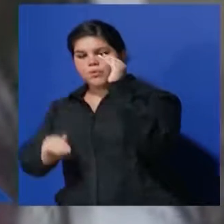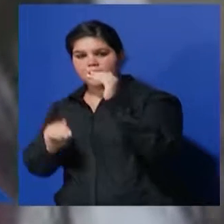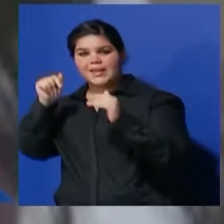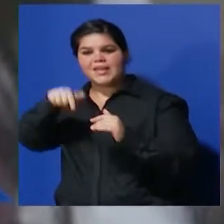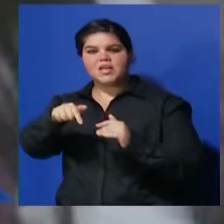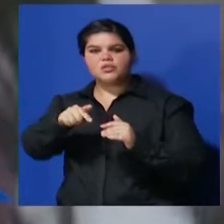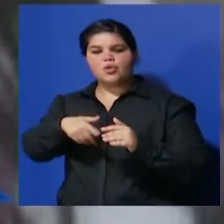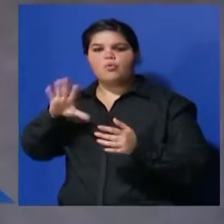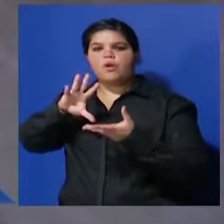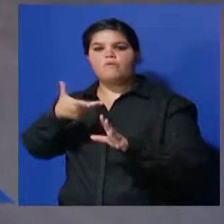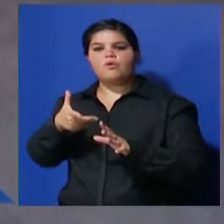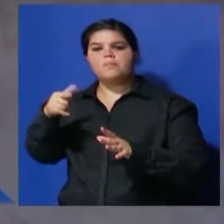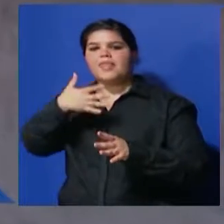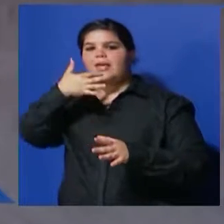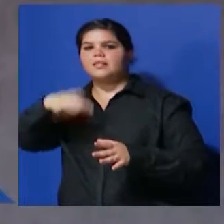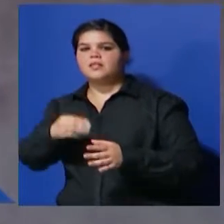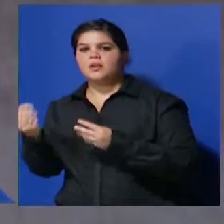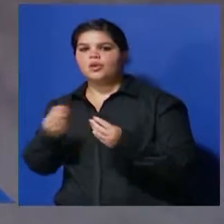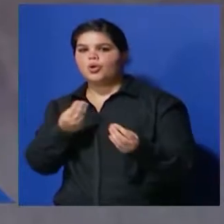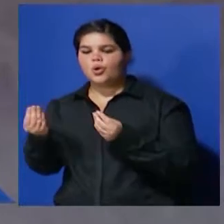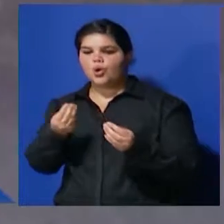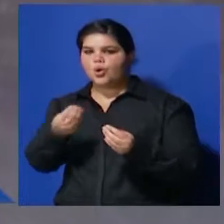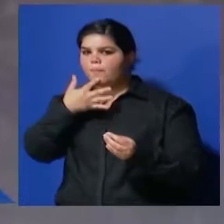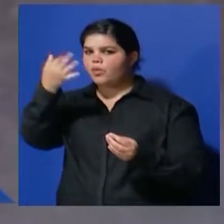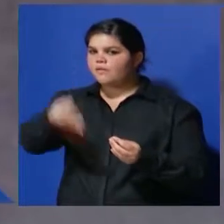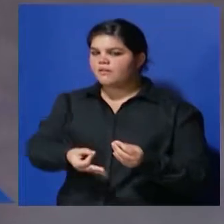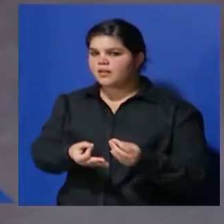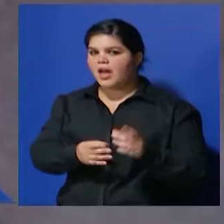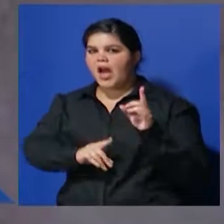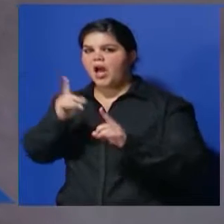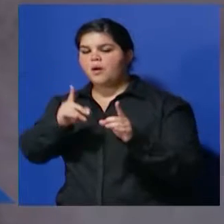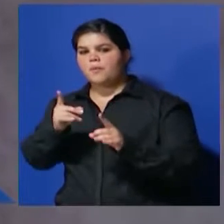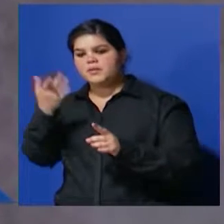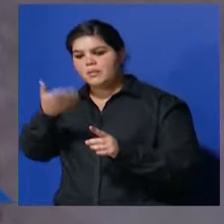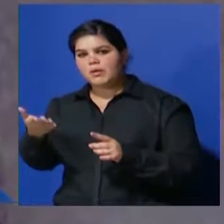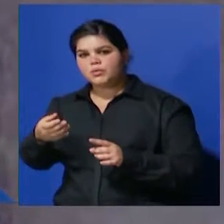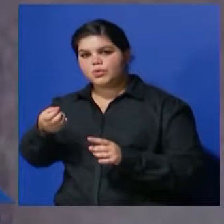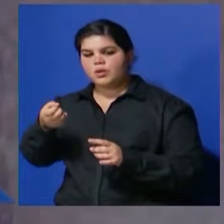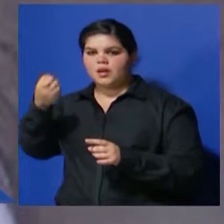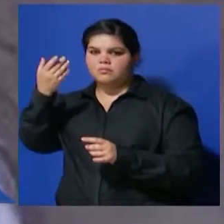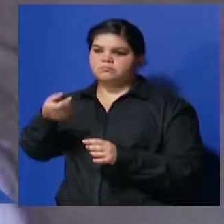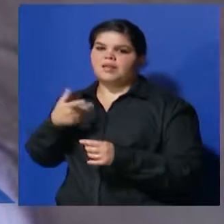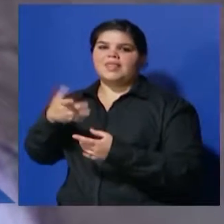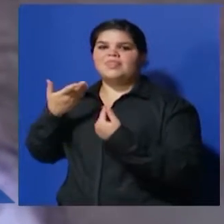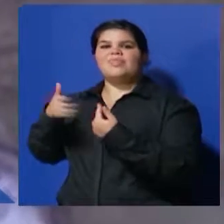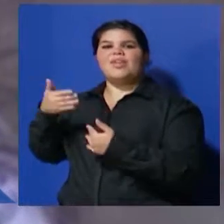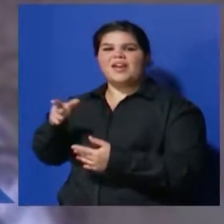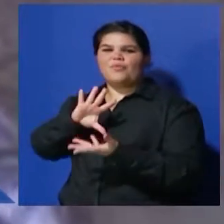domina la interpretación o la lectura de la realidad que hacemos incluidas las personas que estamos subordinadas en un